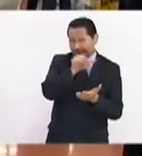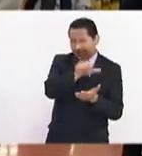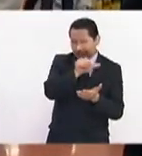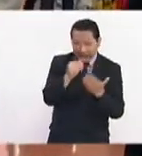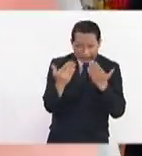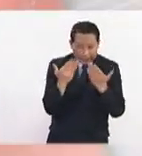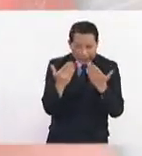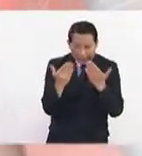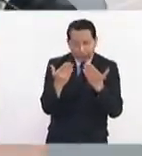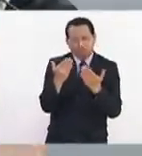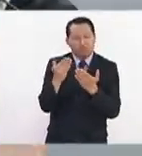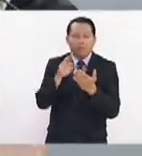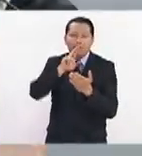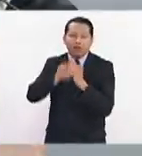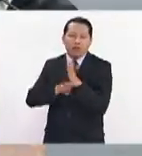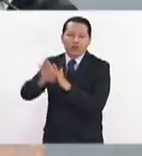INEGI.